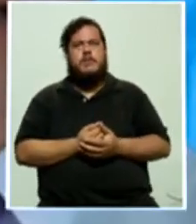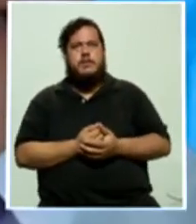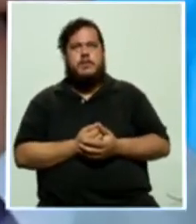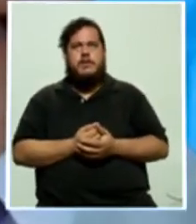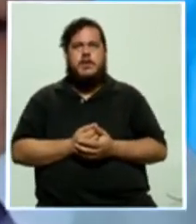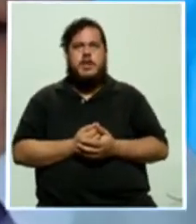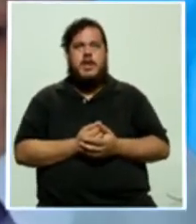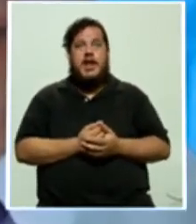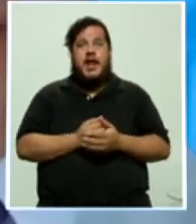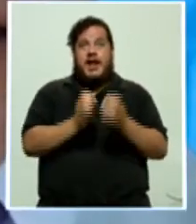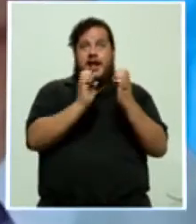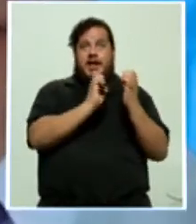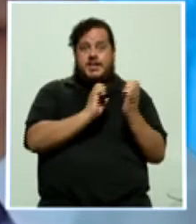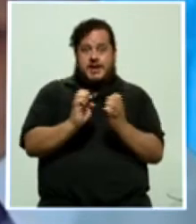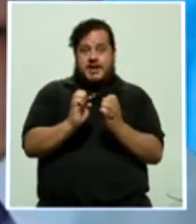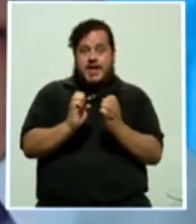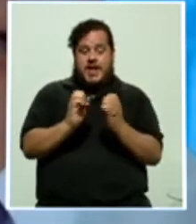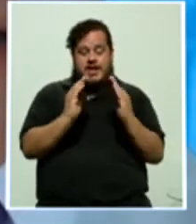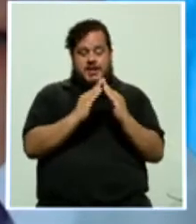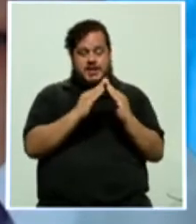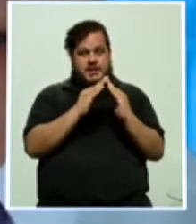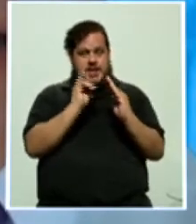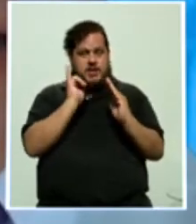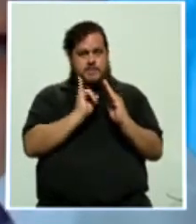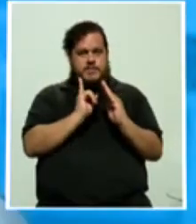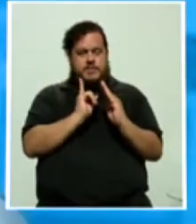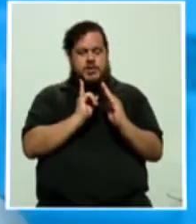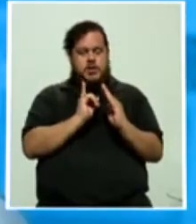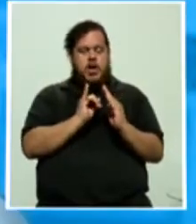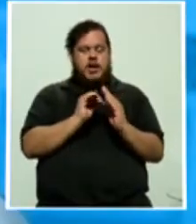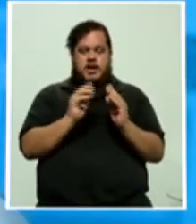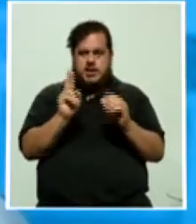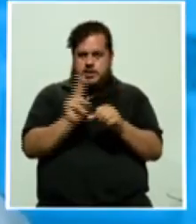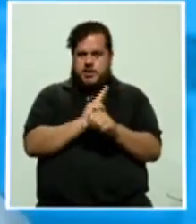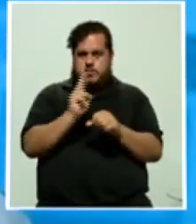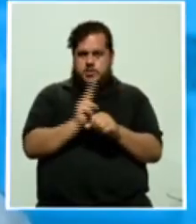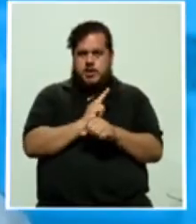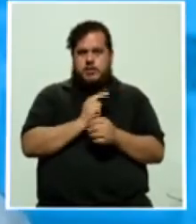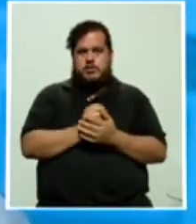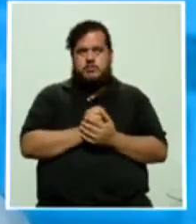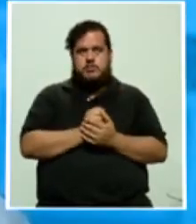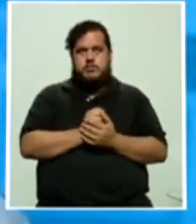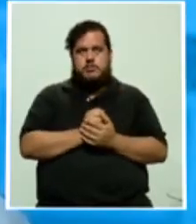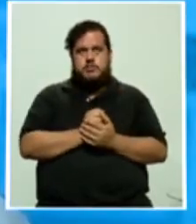Las estrategias de confinamiento que se están aplicando,